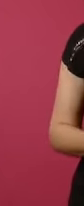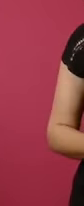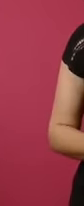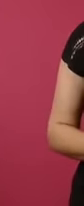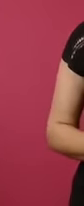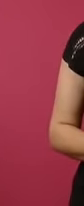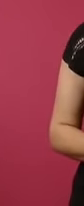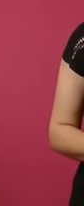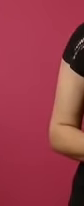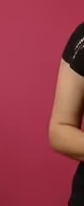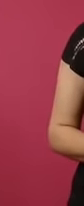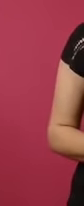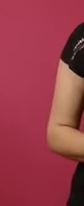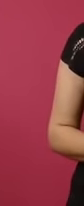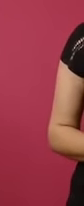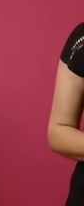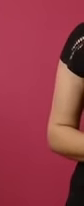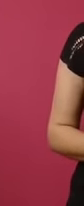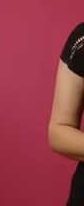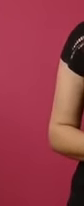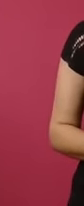limpió, porque